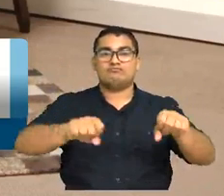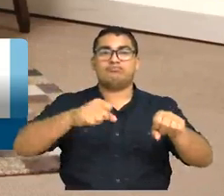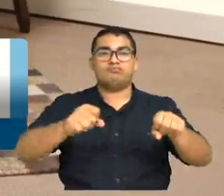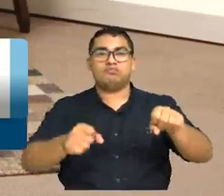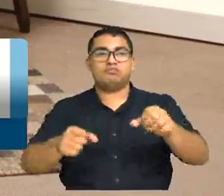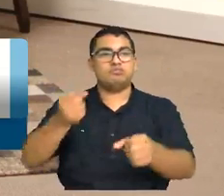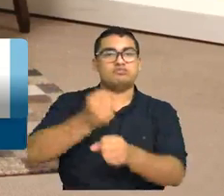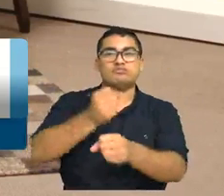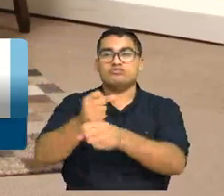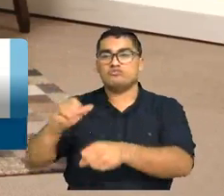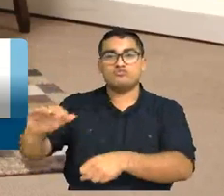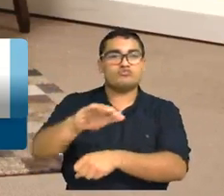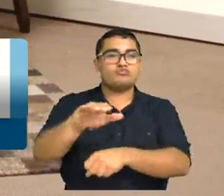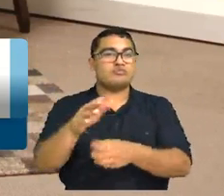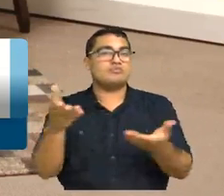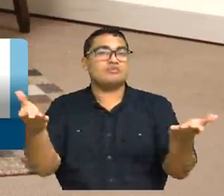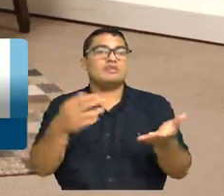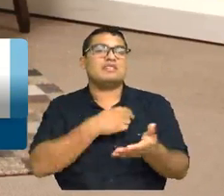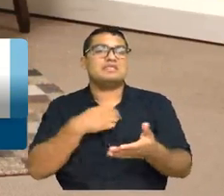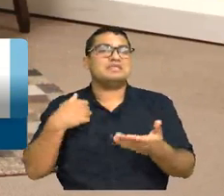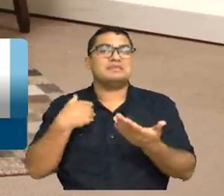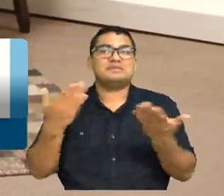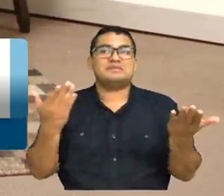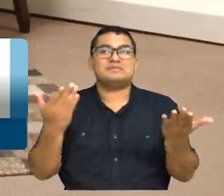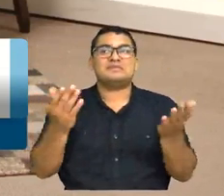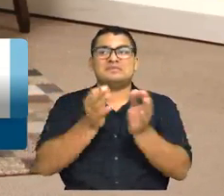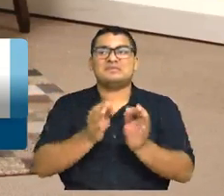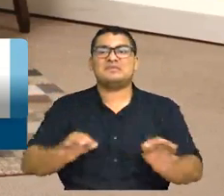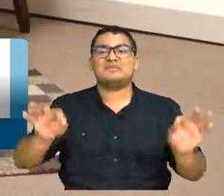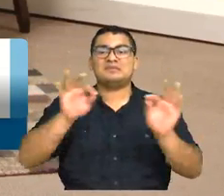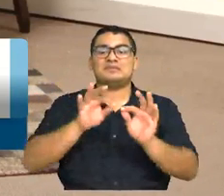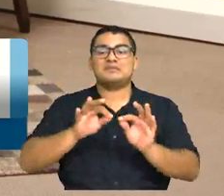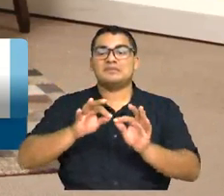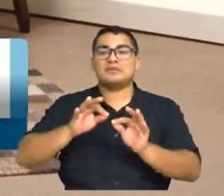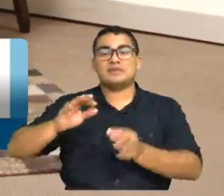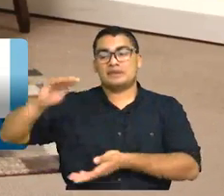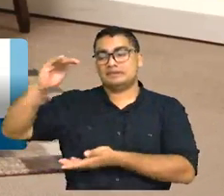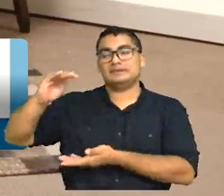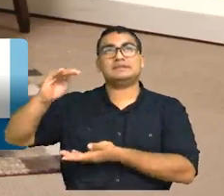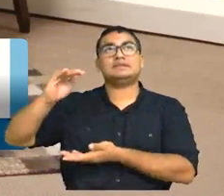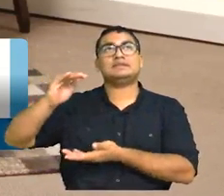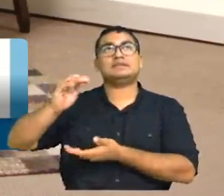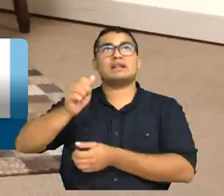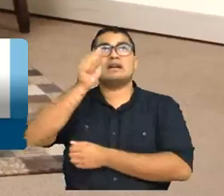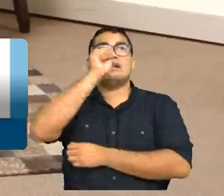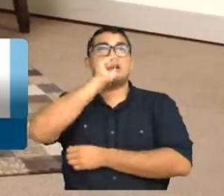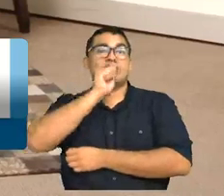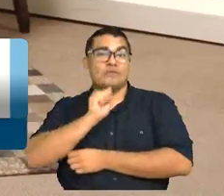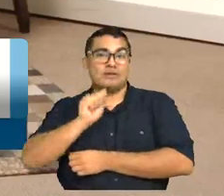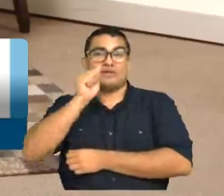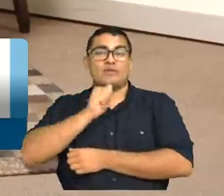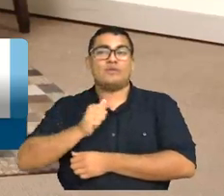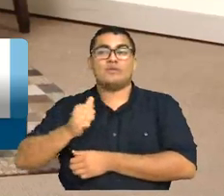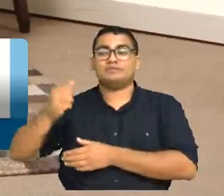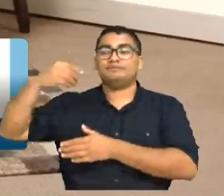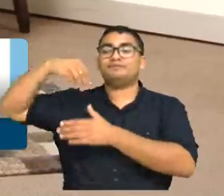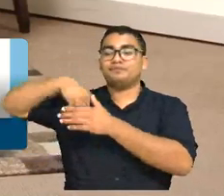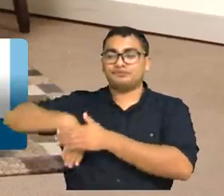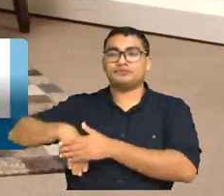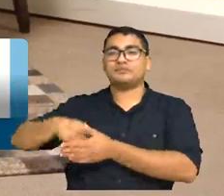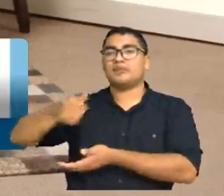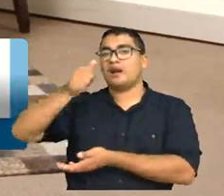¿Qué podemos hacer? ¿Qué se puede hacer? Siempre cargar con su botella de agua. Beber agua para mantener los líquidos y los